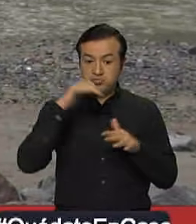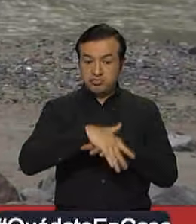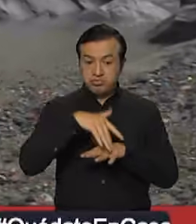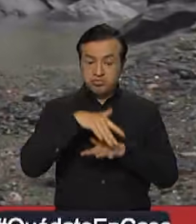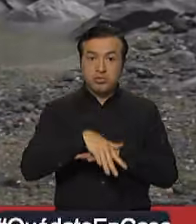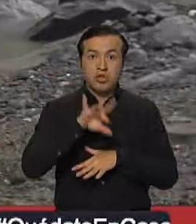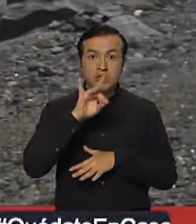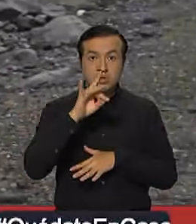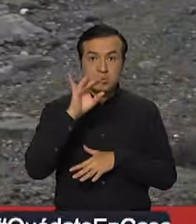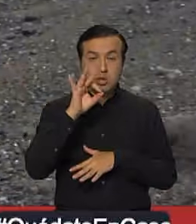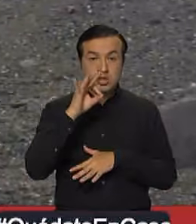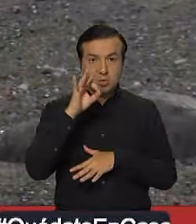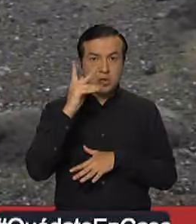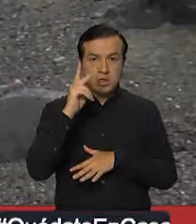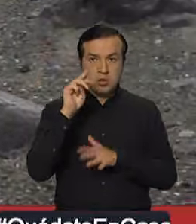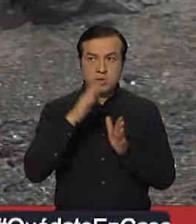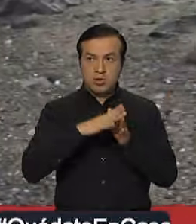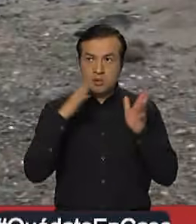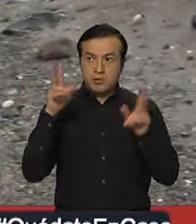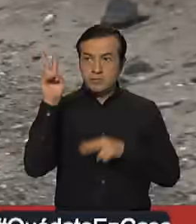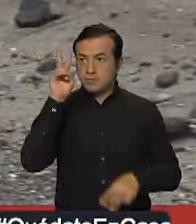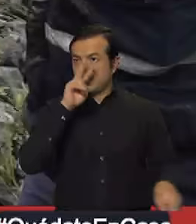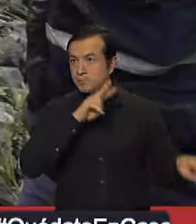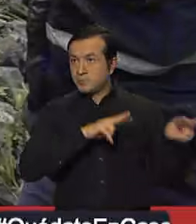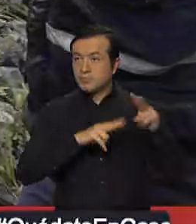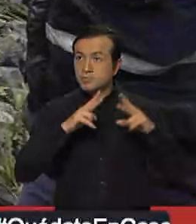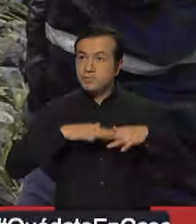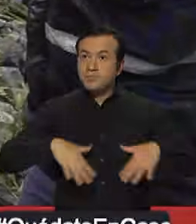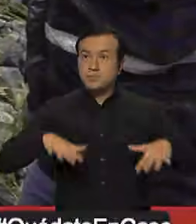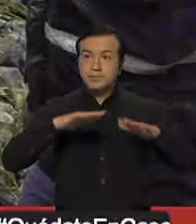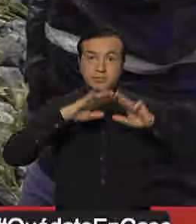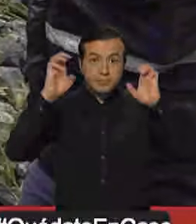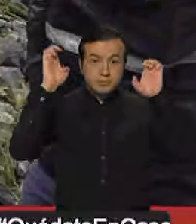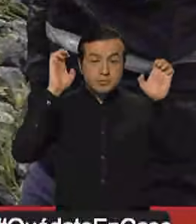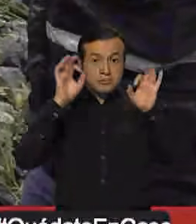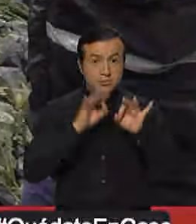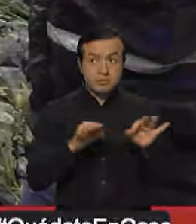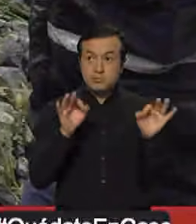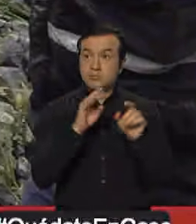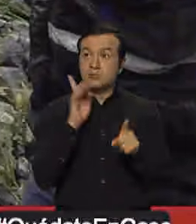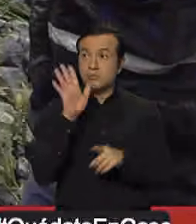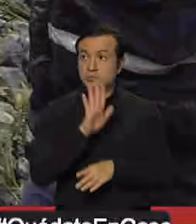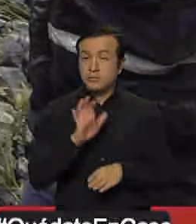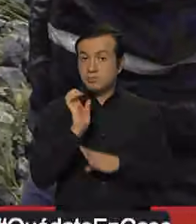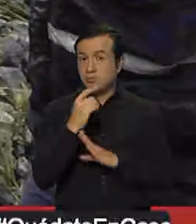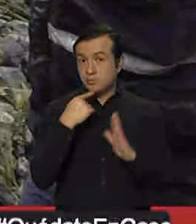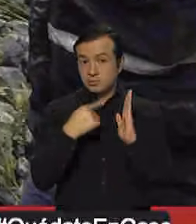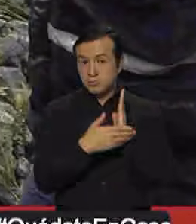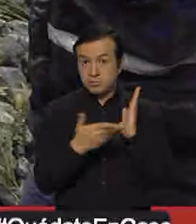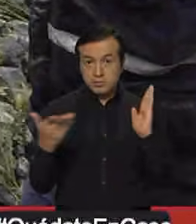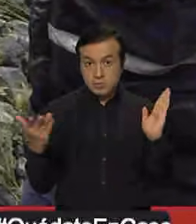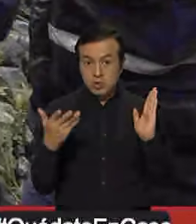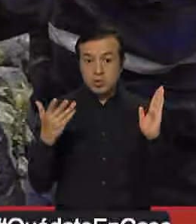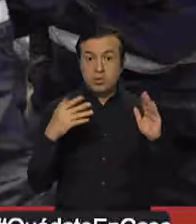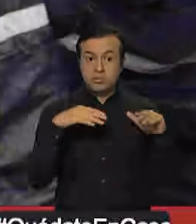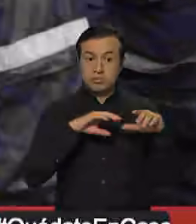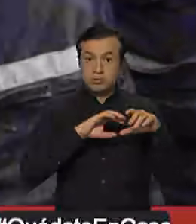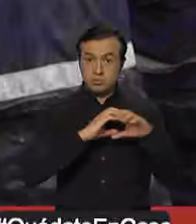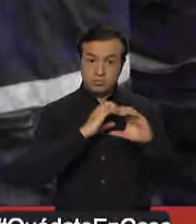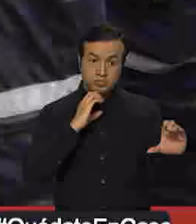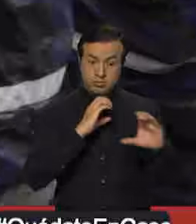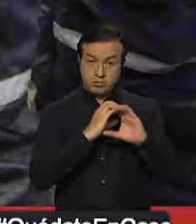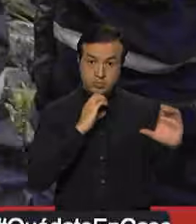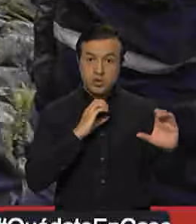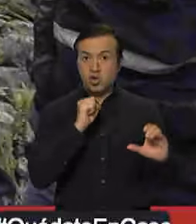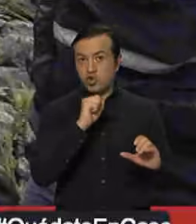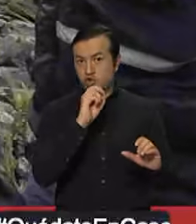19 kilómetros. En el sector se localizan infraestructuras estratégicas importantes para el país, como son el sistema de oleoducto